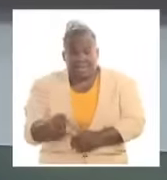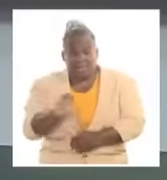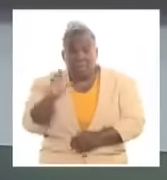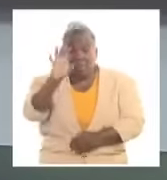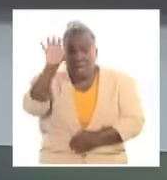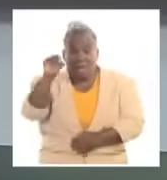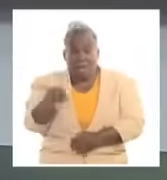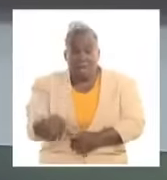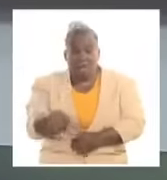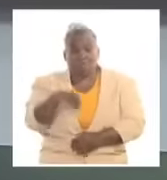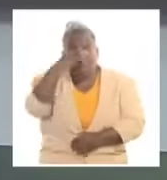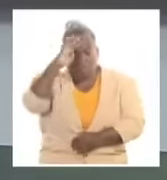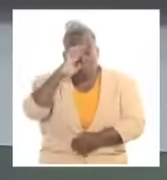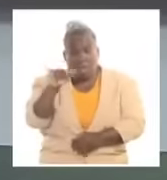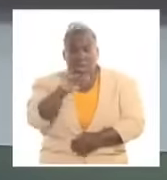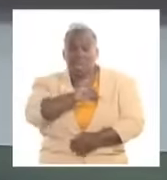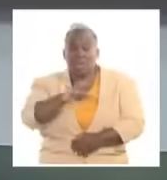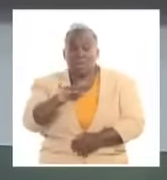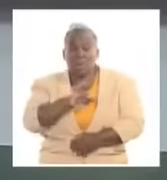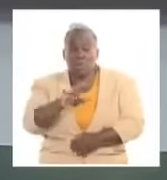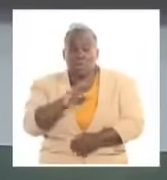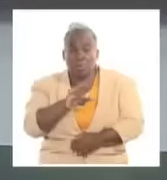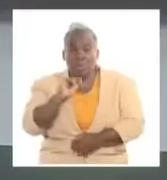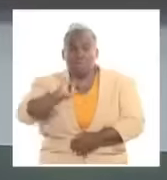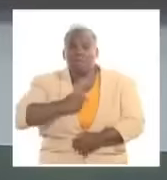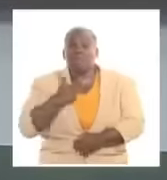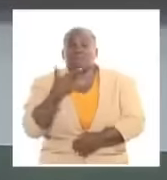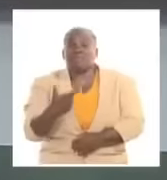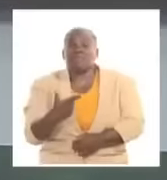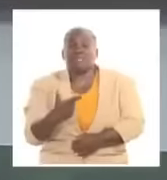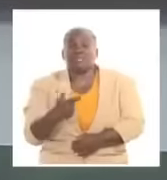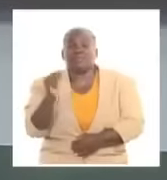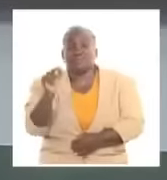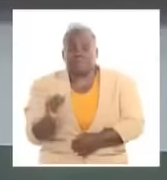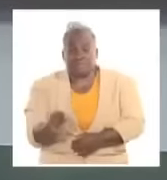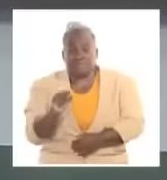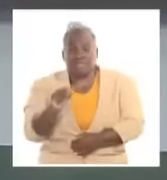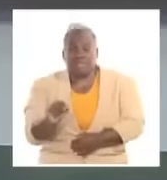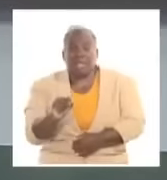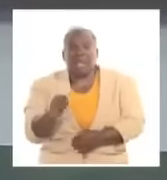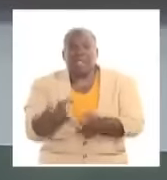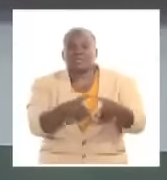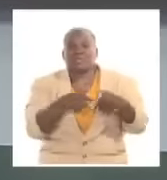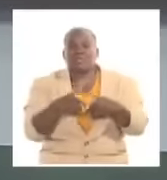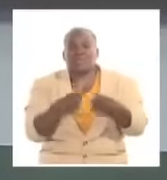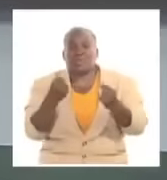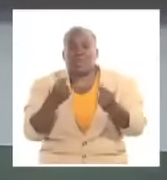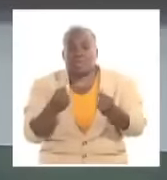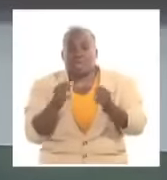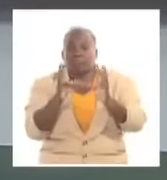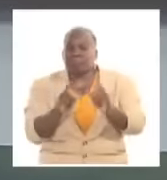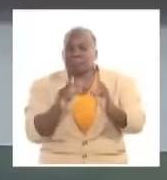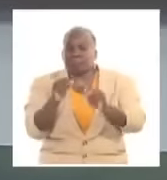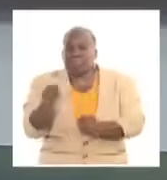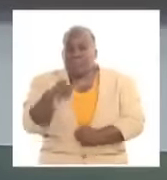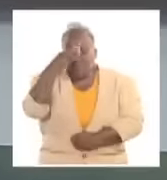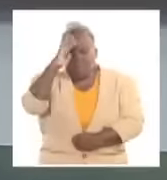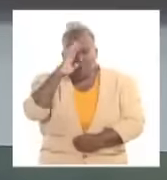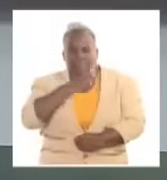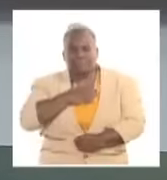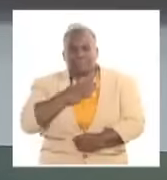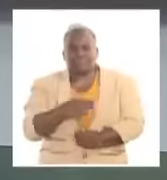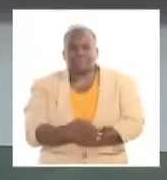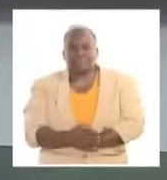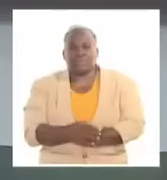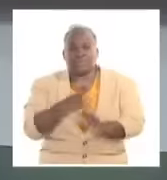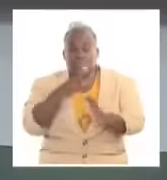Cuba. También se desempeñó como vicepresidente provincial de la Asociación de Economistas y Contadores de Cuba.